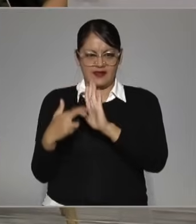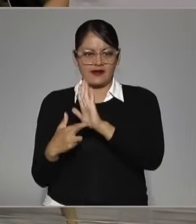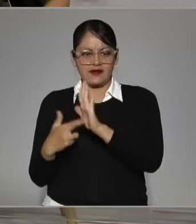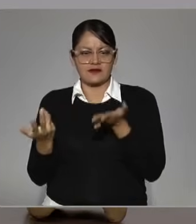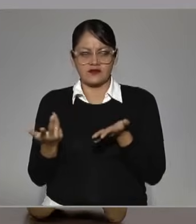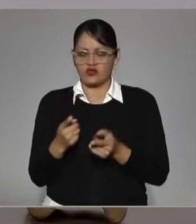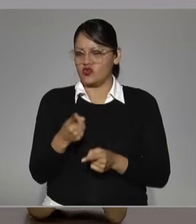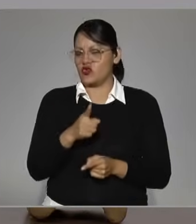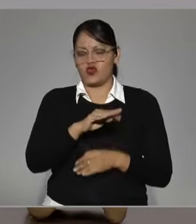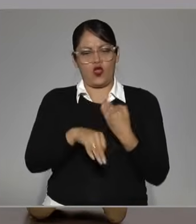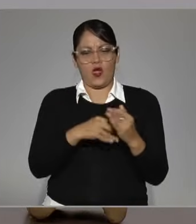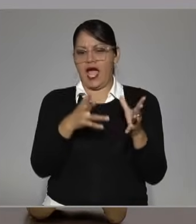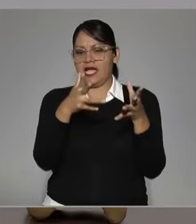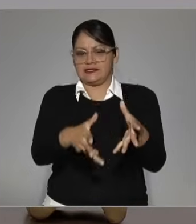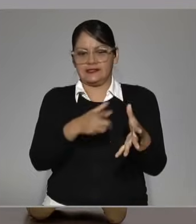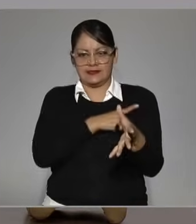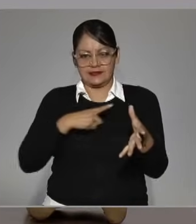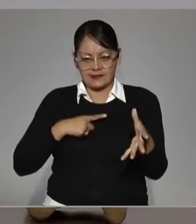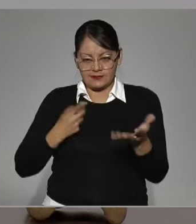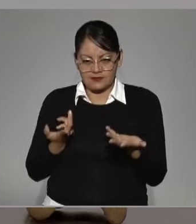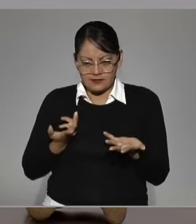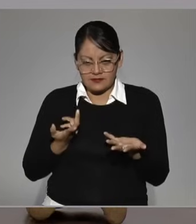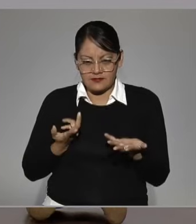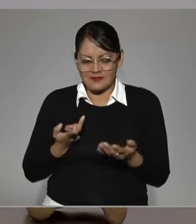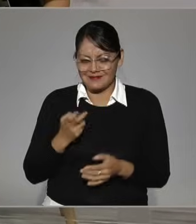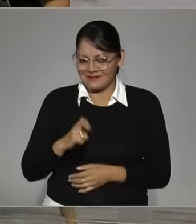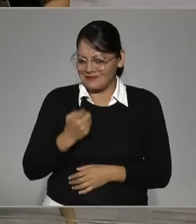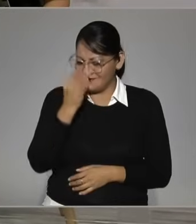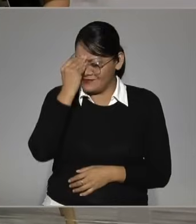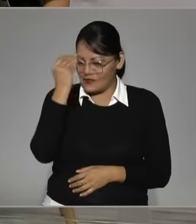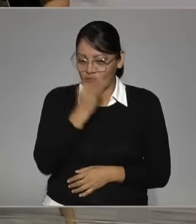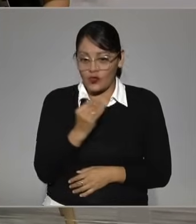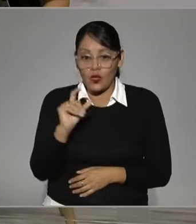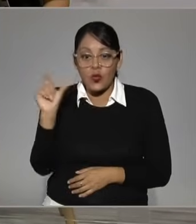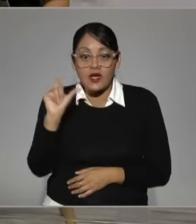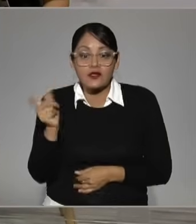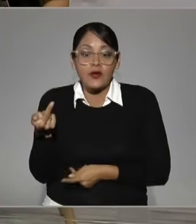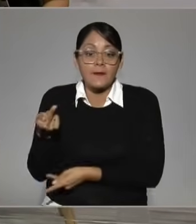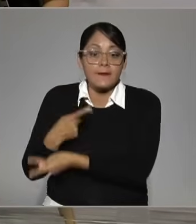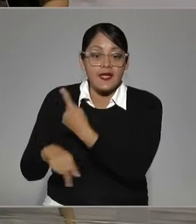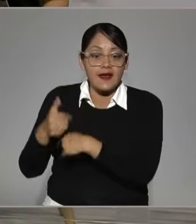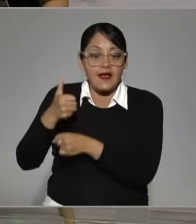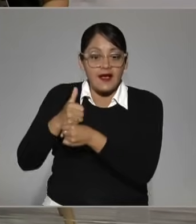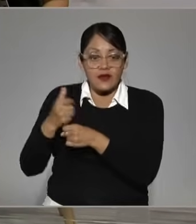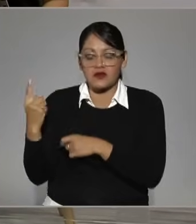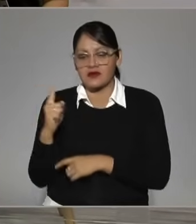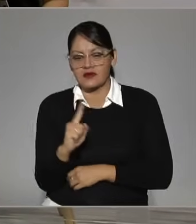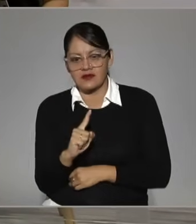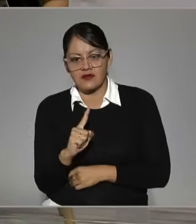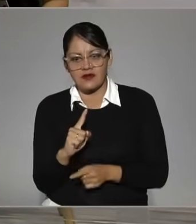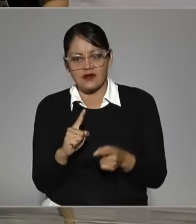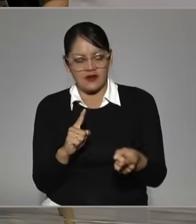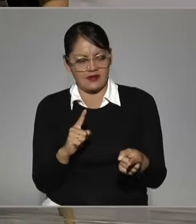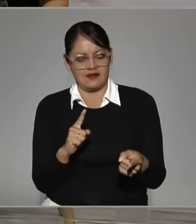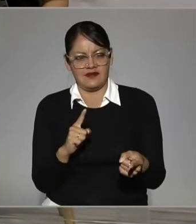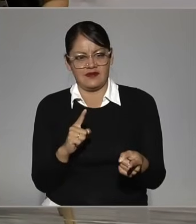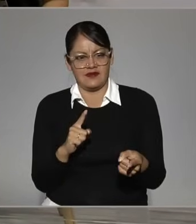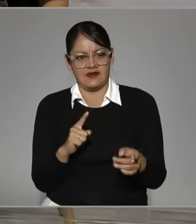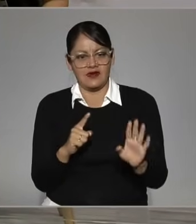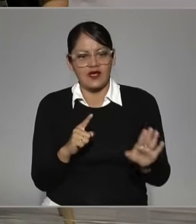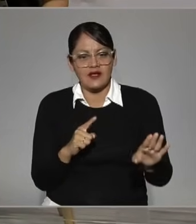así y bueno, es terrible cuando llega el abuelo que es de otra familia y dice, vente, te voy a